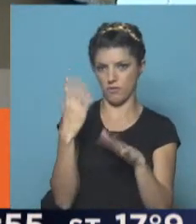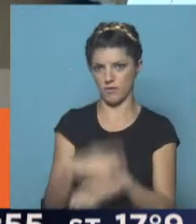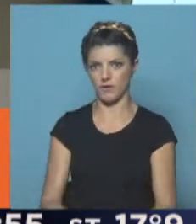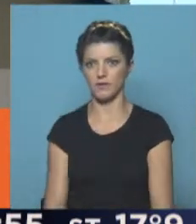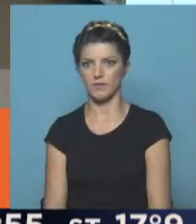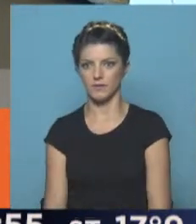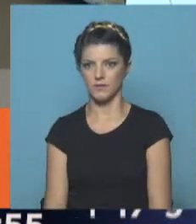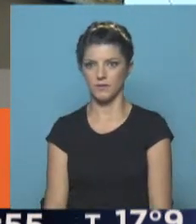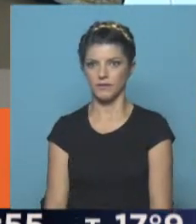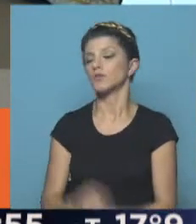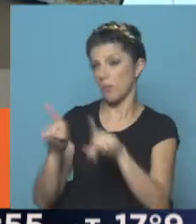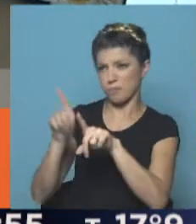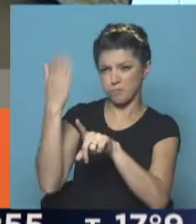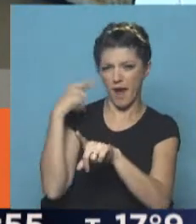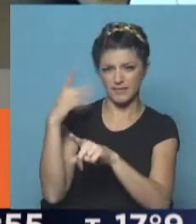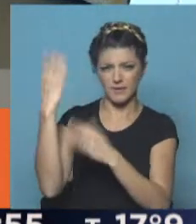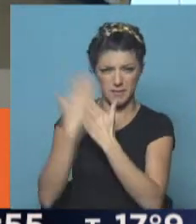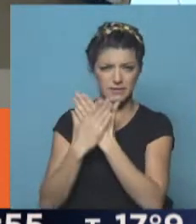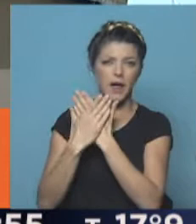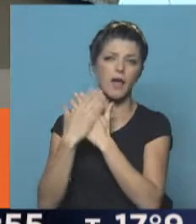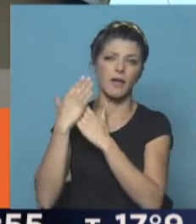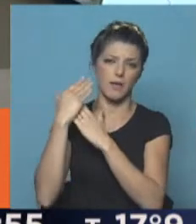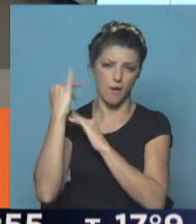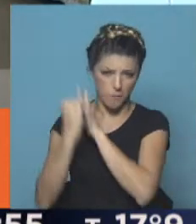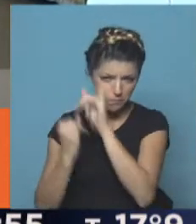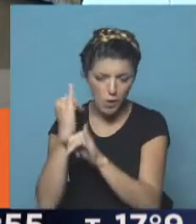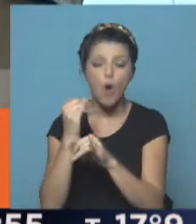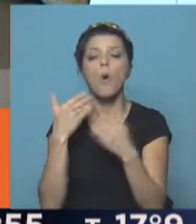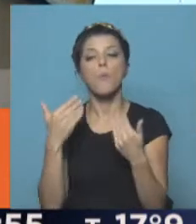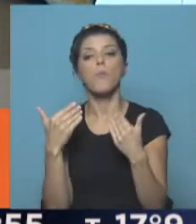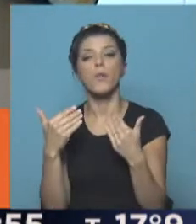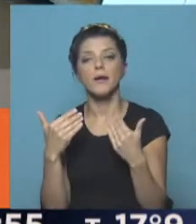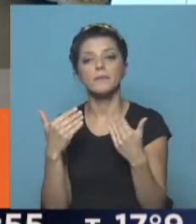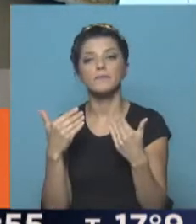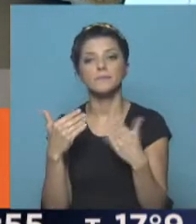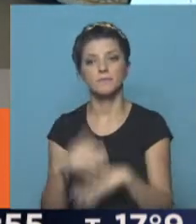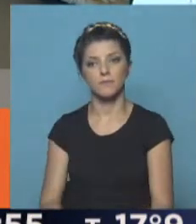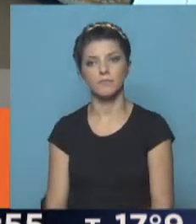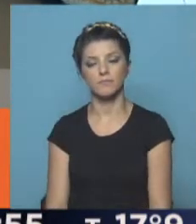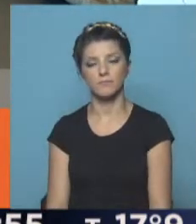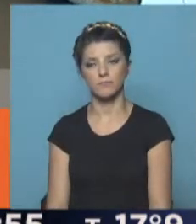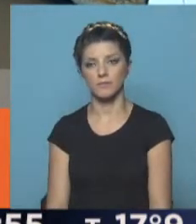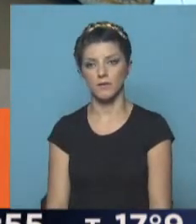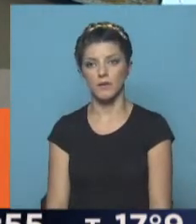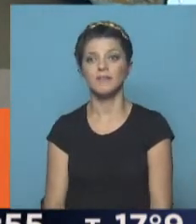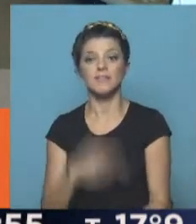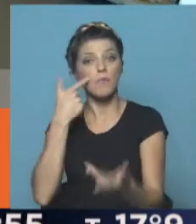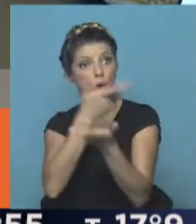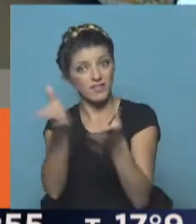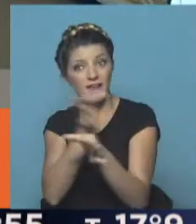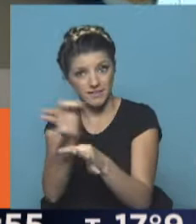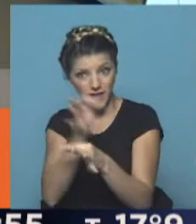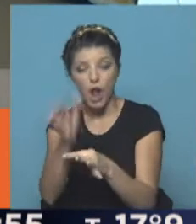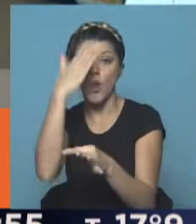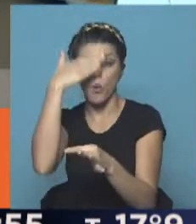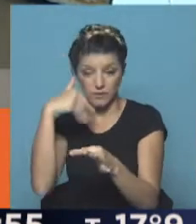como dijo la ministra poder enseñar en la escuela tenerlo al tanto de lo último que hay para la